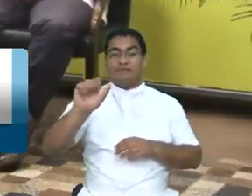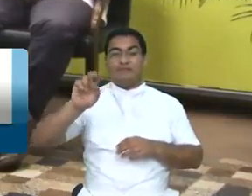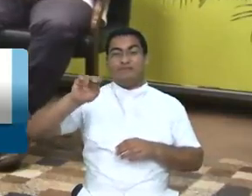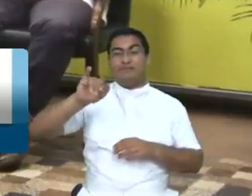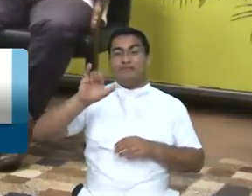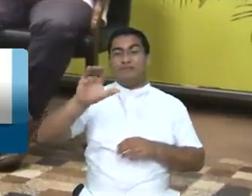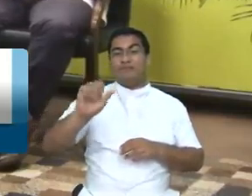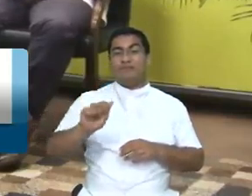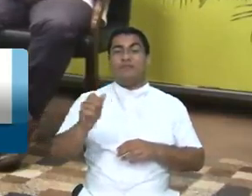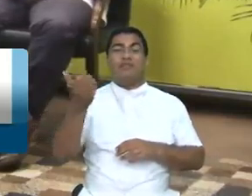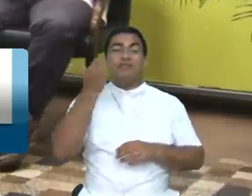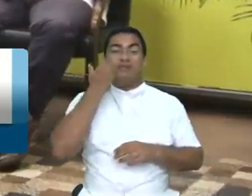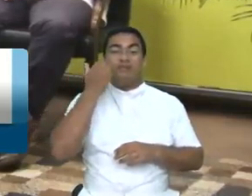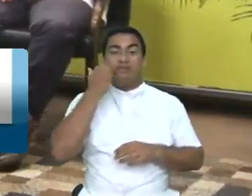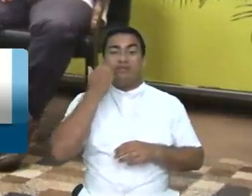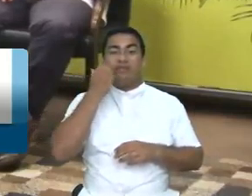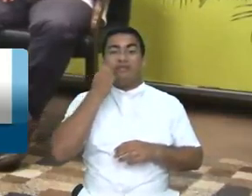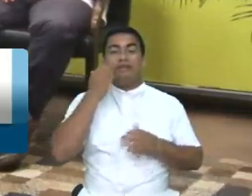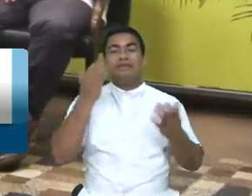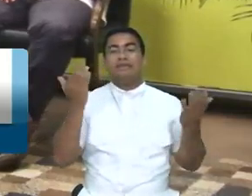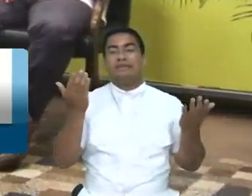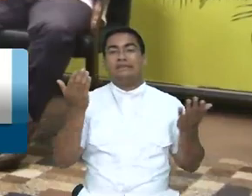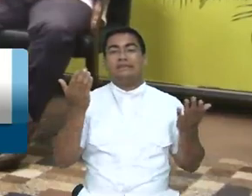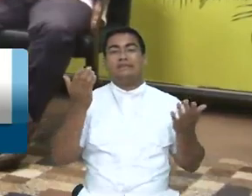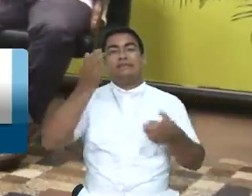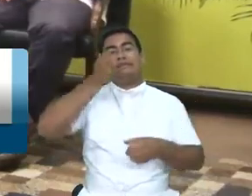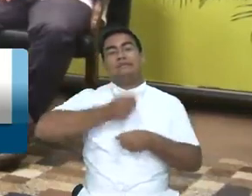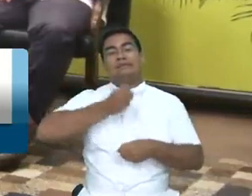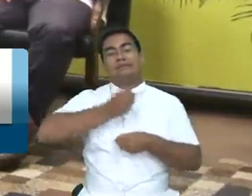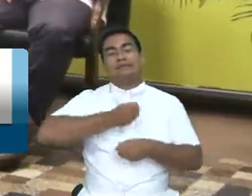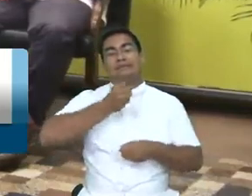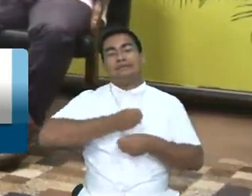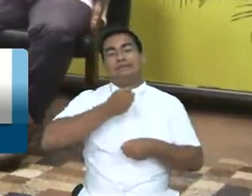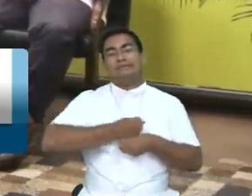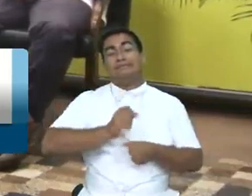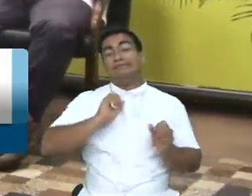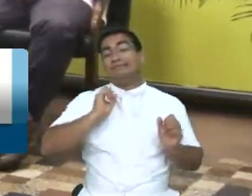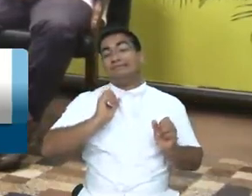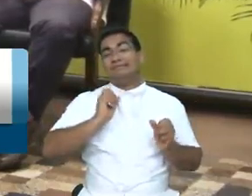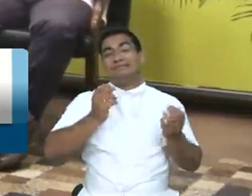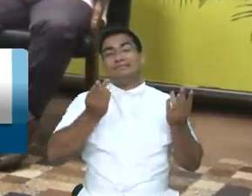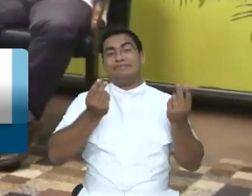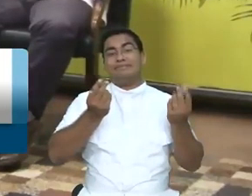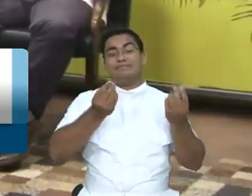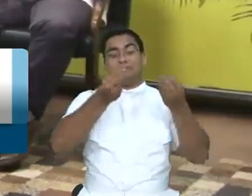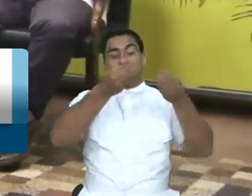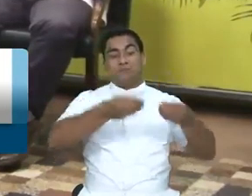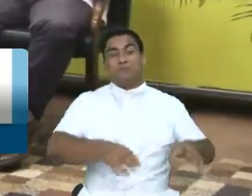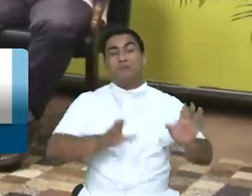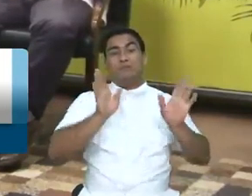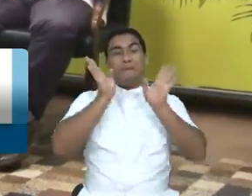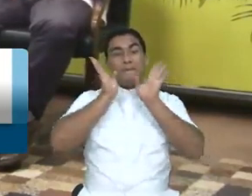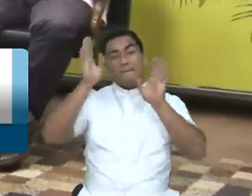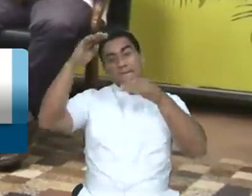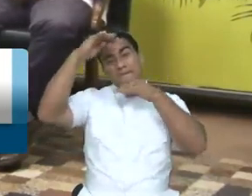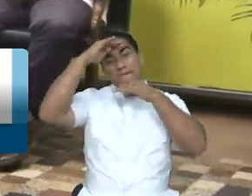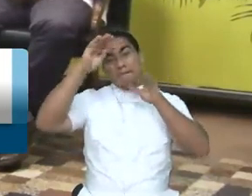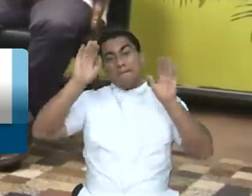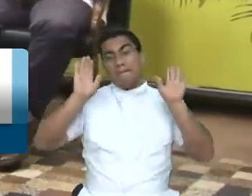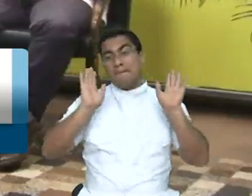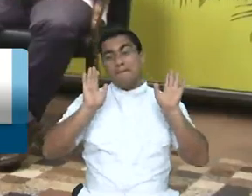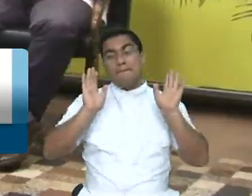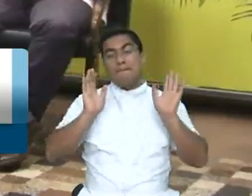las enfermedades que causa más ausentismo laboral y más pérdidas económicas, ya sea privado o estatal.